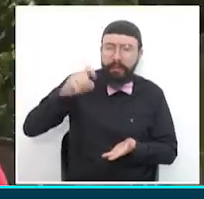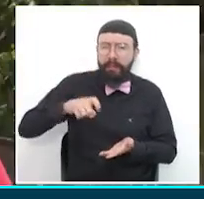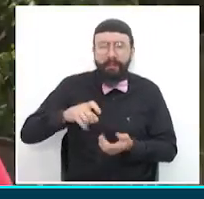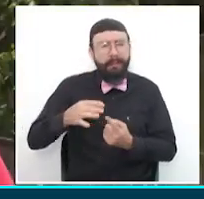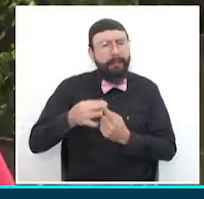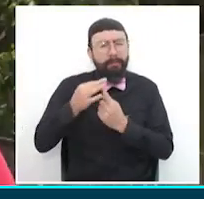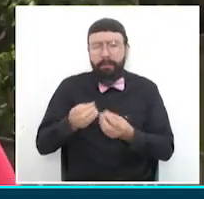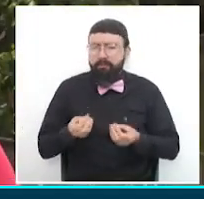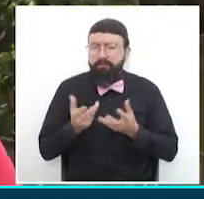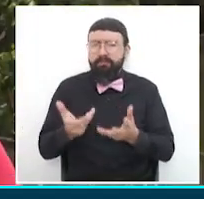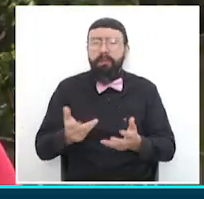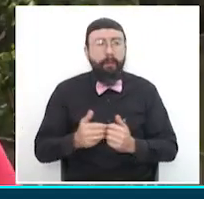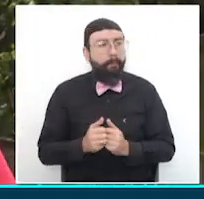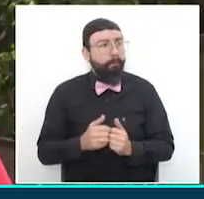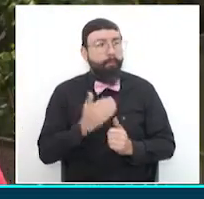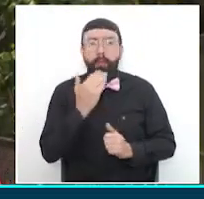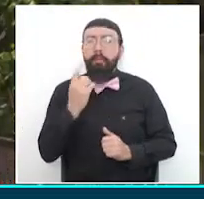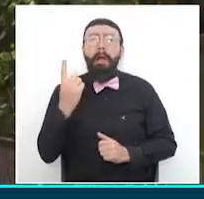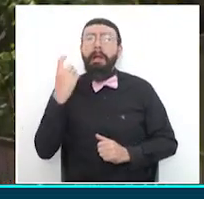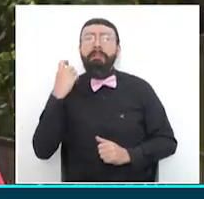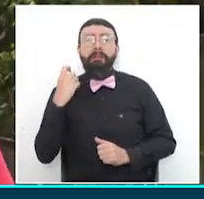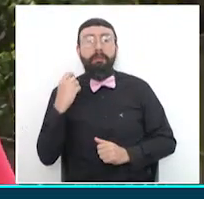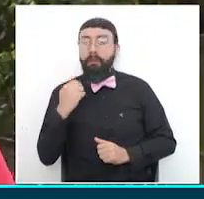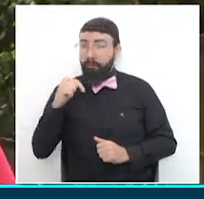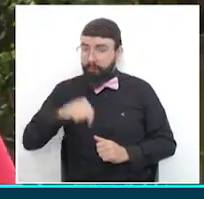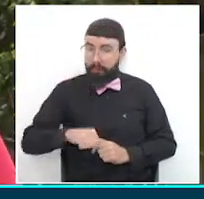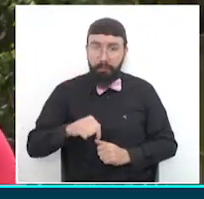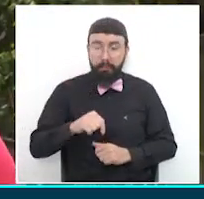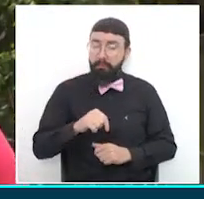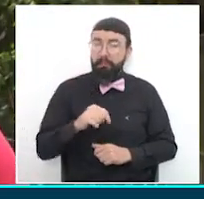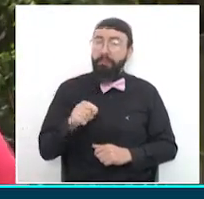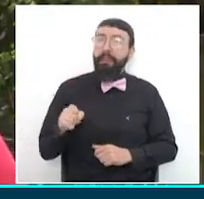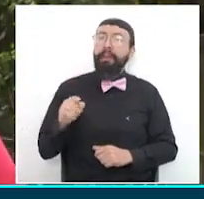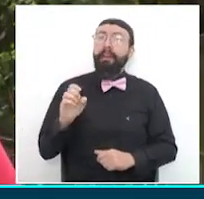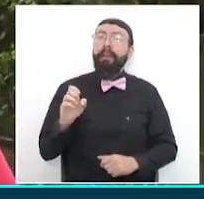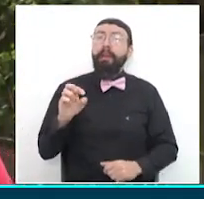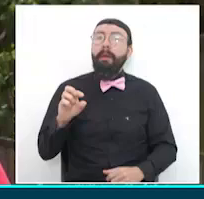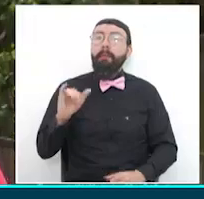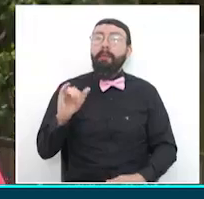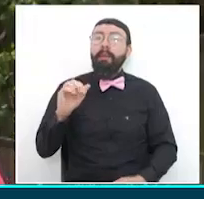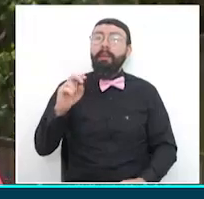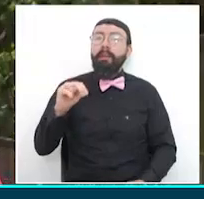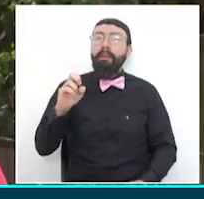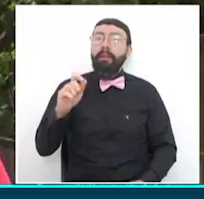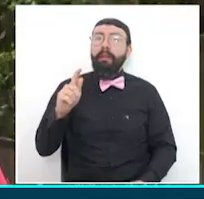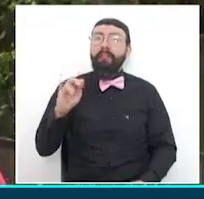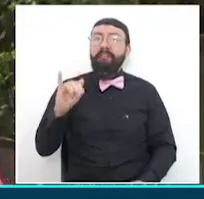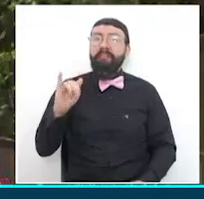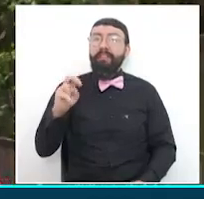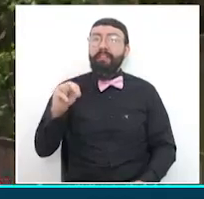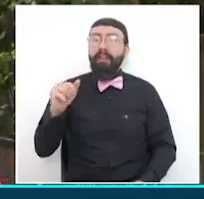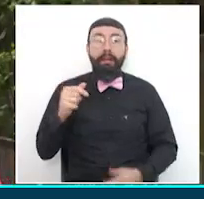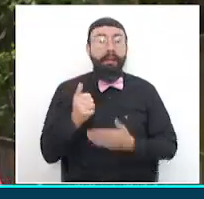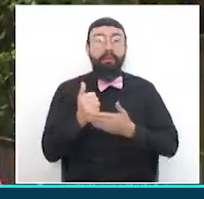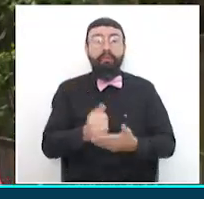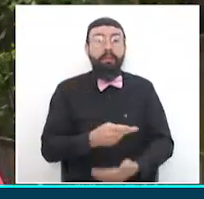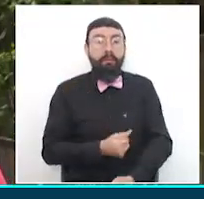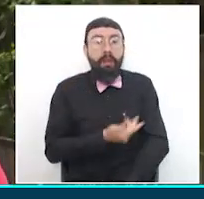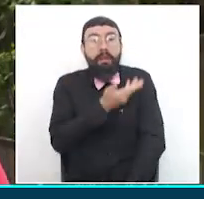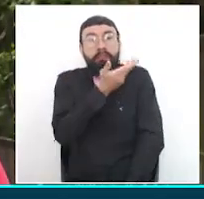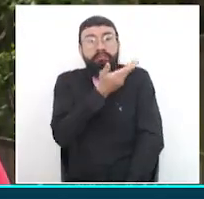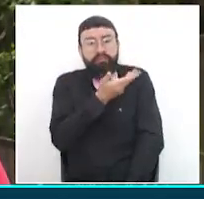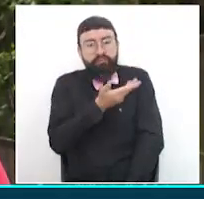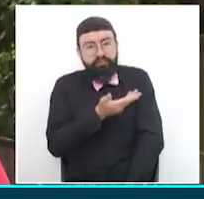especial. Anoche, por ejemplo, no había en la ciudad norepinefrina, que es un medicamento que mejora la presión de los pacientes, ya hay desabastecimiento de